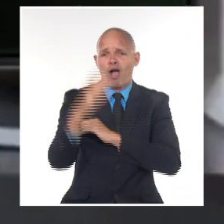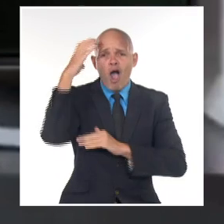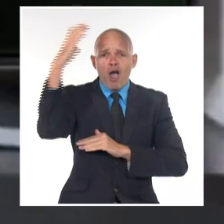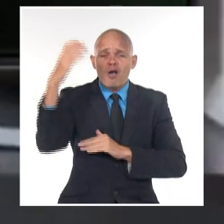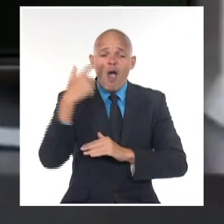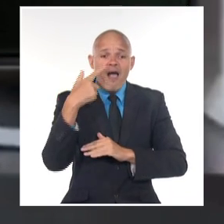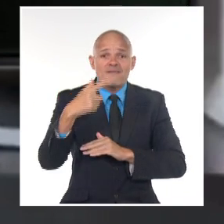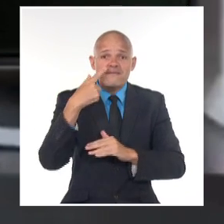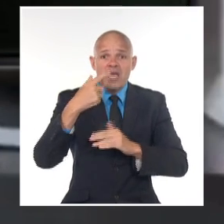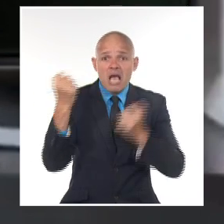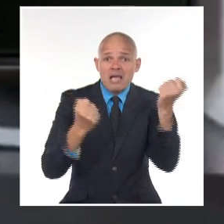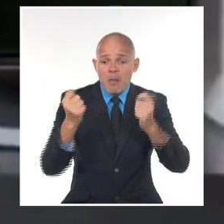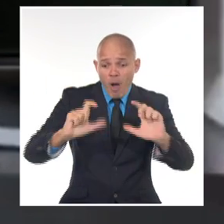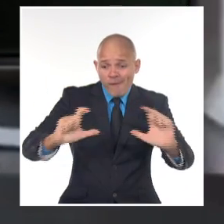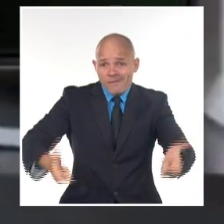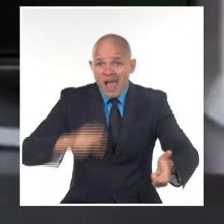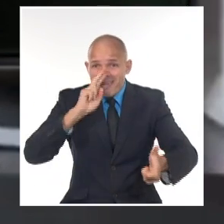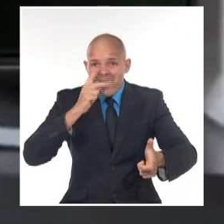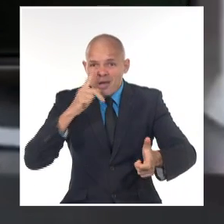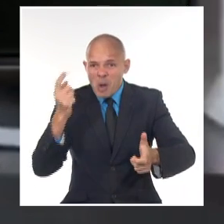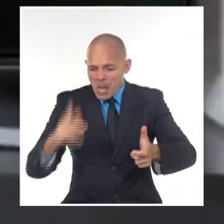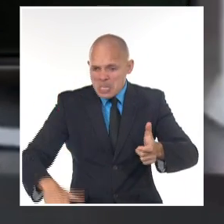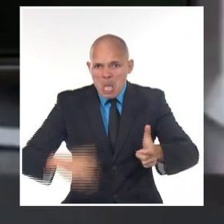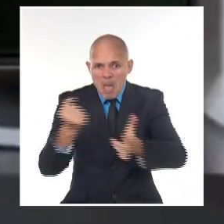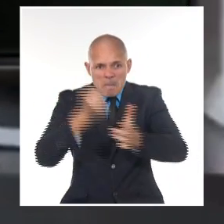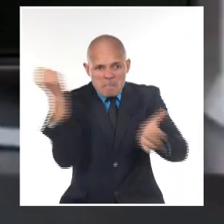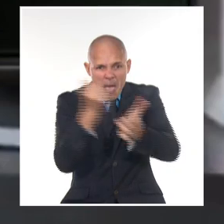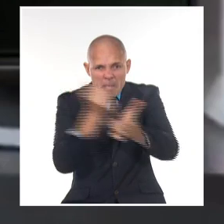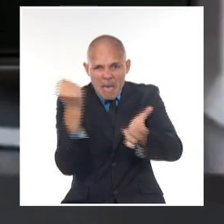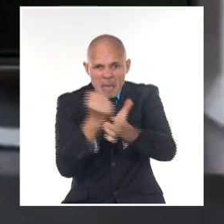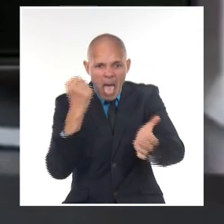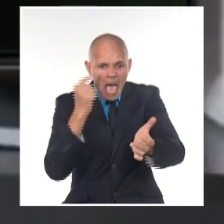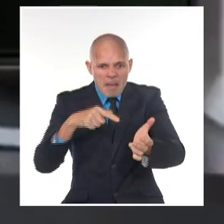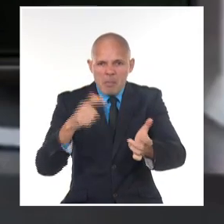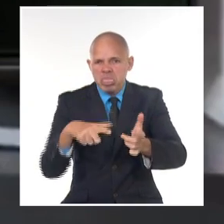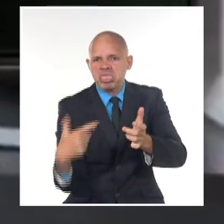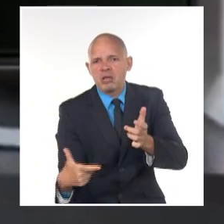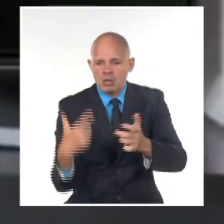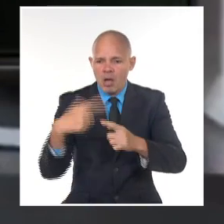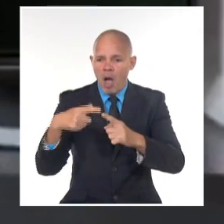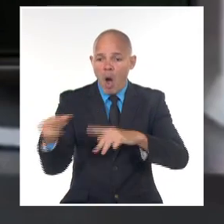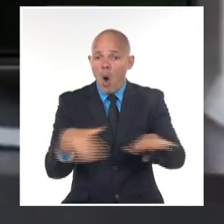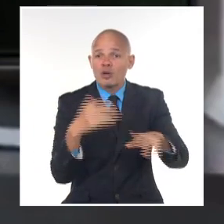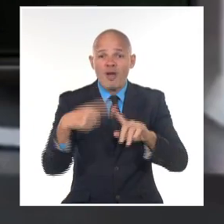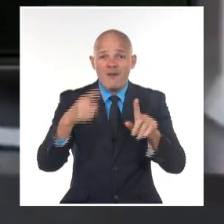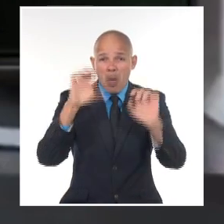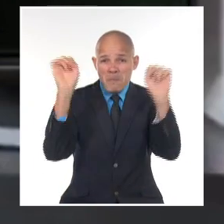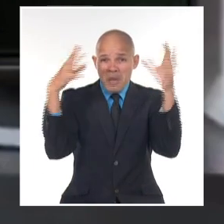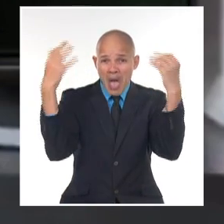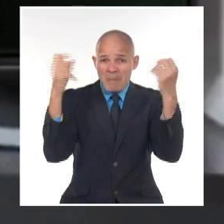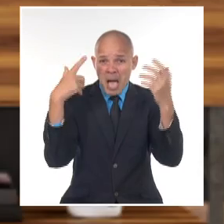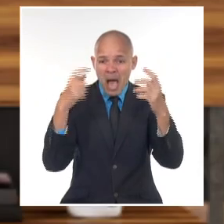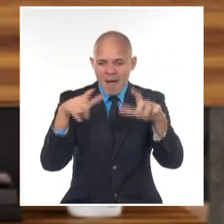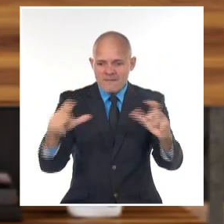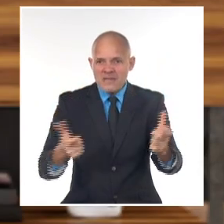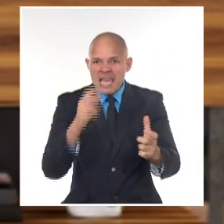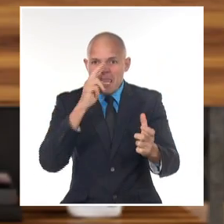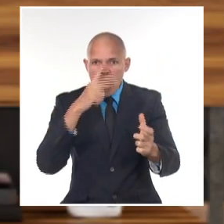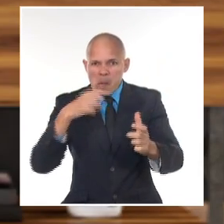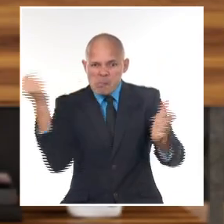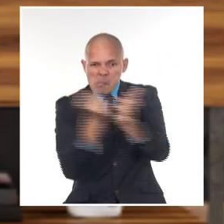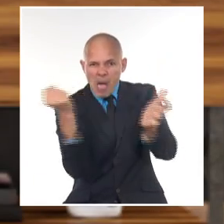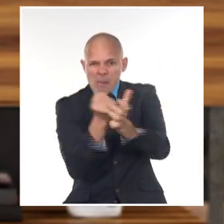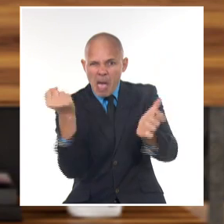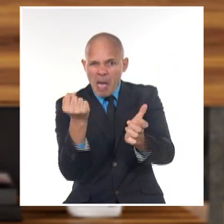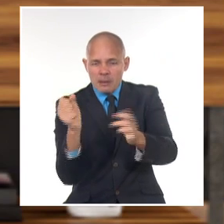camión para que no puedan irse. Pónchenle las gomas a las patrullas. Pónchenle las gomas a los camiones. La cámara de